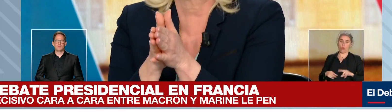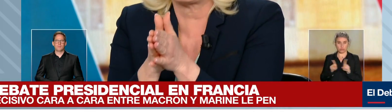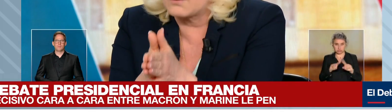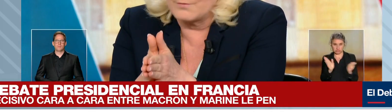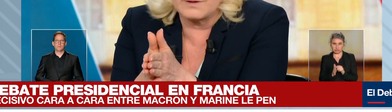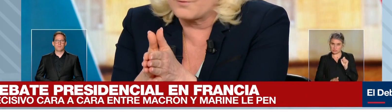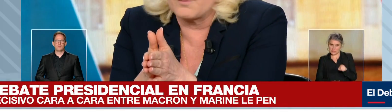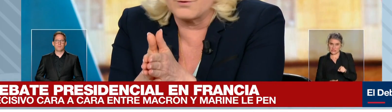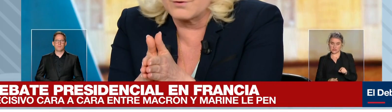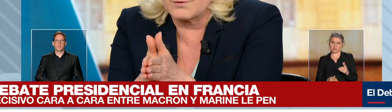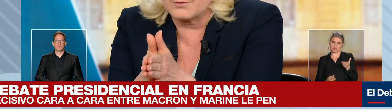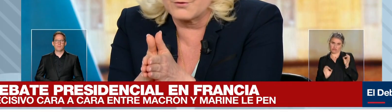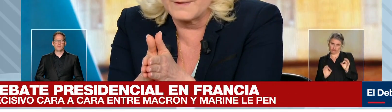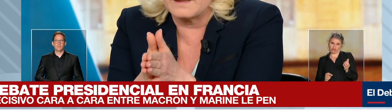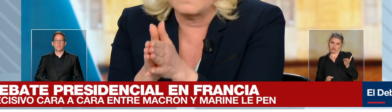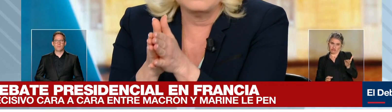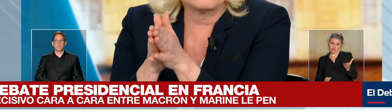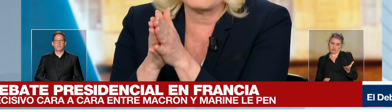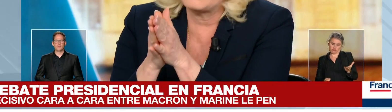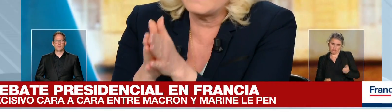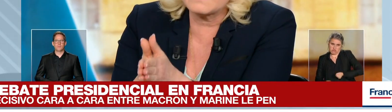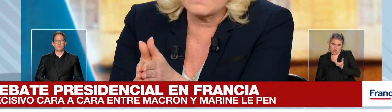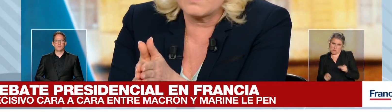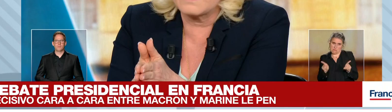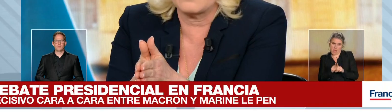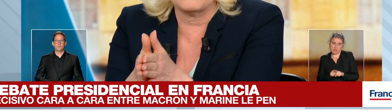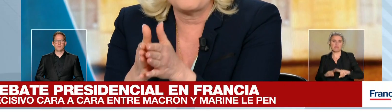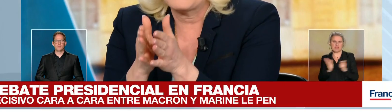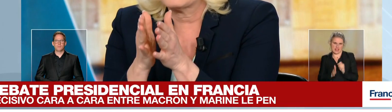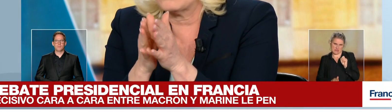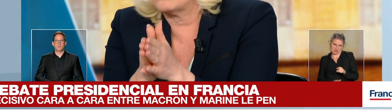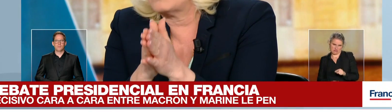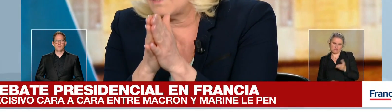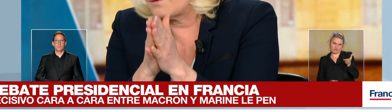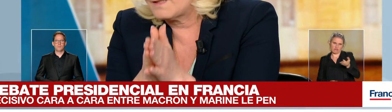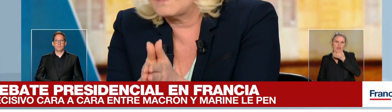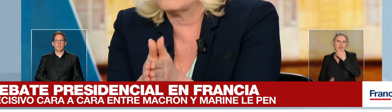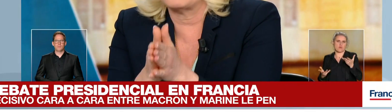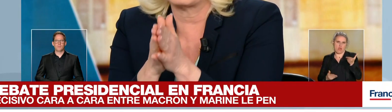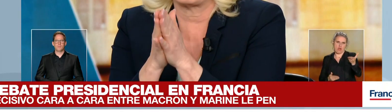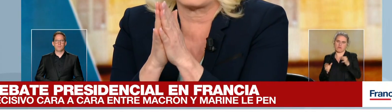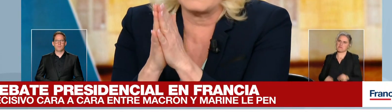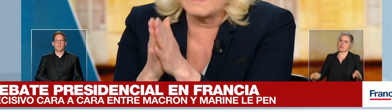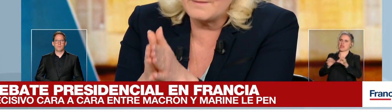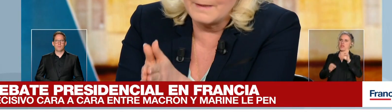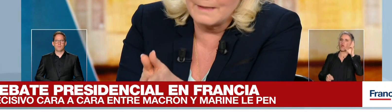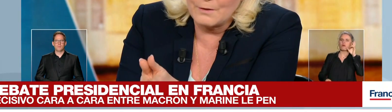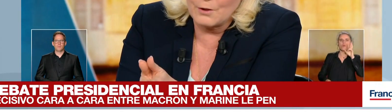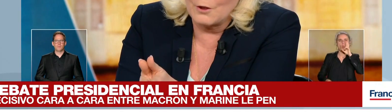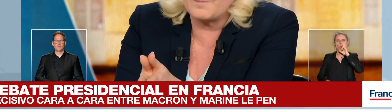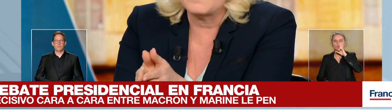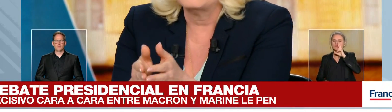de vacaciones, y en ese momento usted dijo exactamente lo mismo que yo digo. En esa ocasión usted dijo que